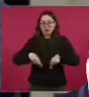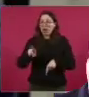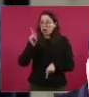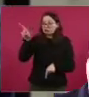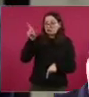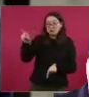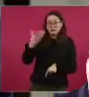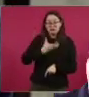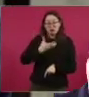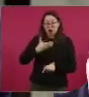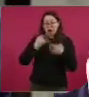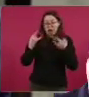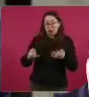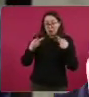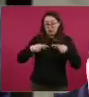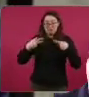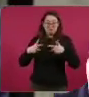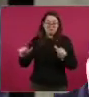dormir.